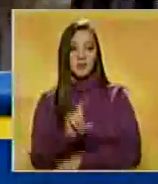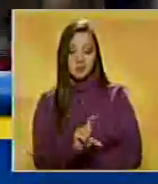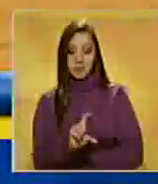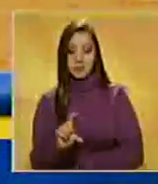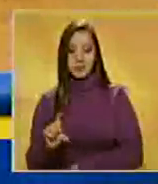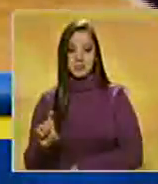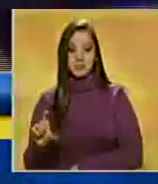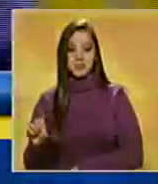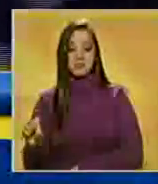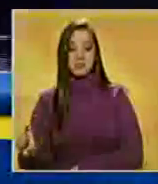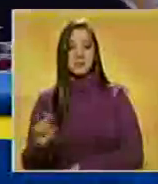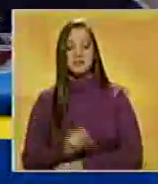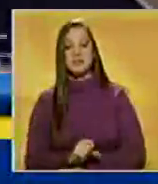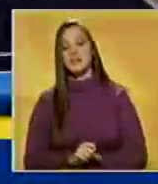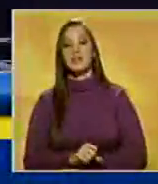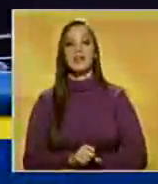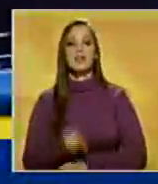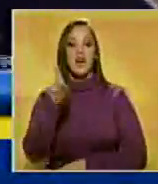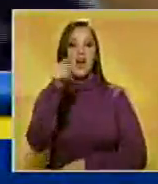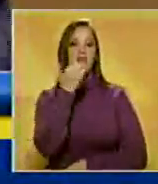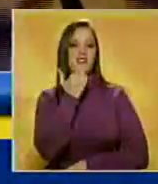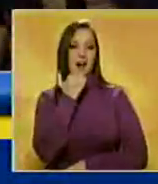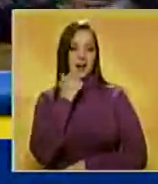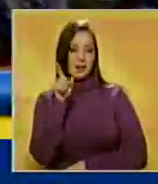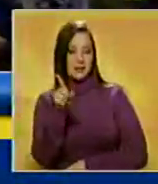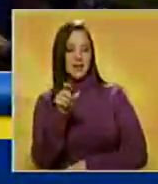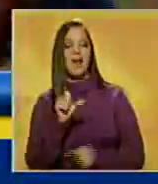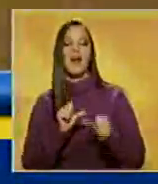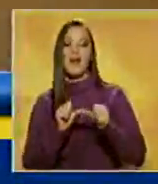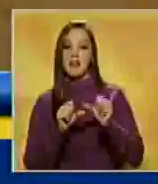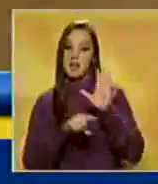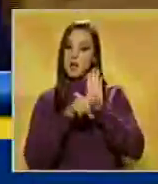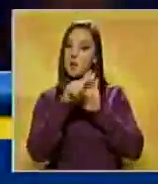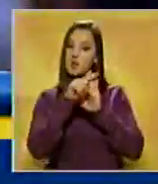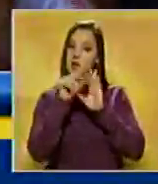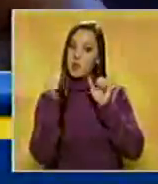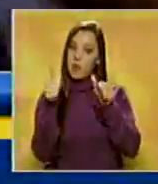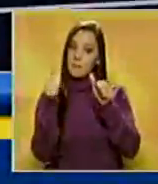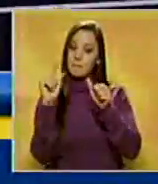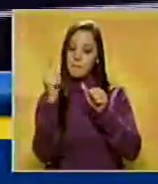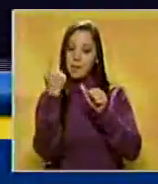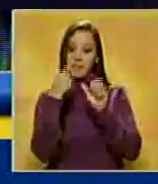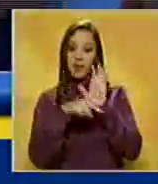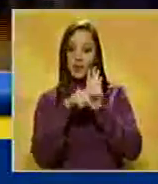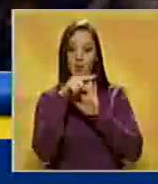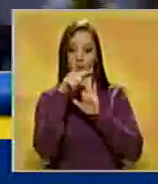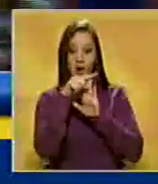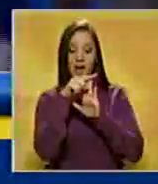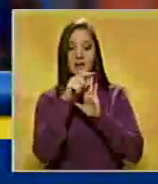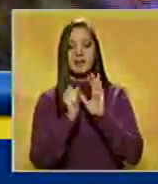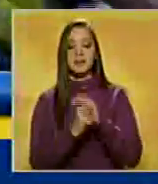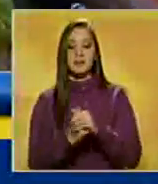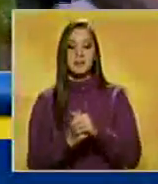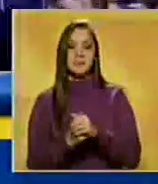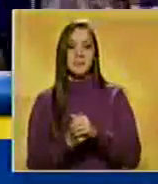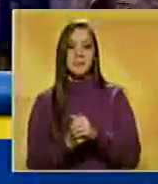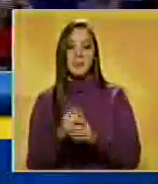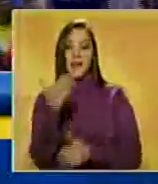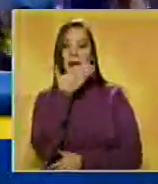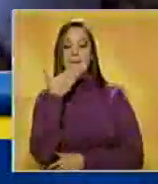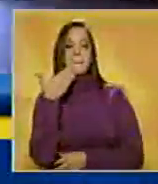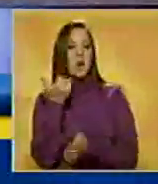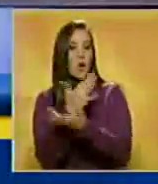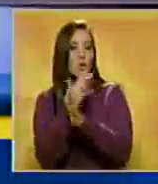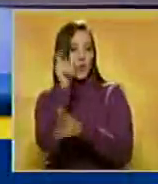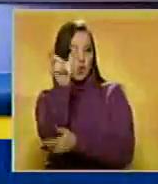Carabobo 74-66 en Valencia y mantiene el invicto y el liderato en el grupo 2 de los tercios de final. El mejor por